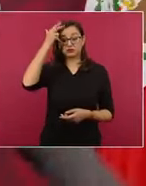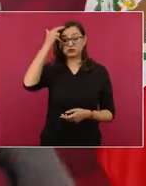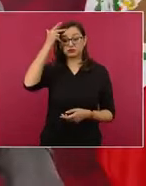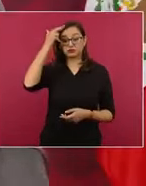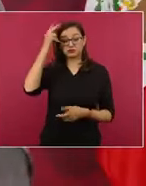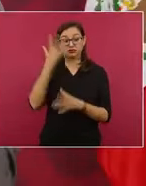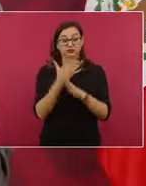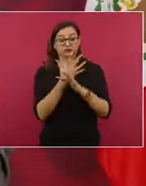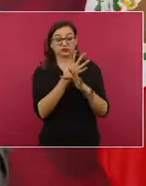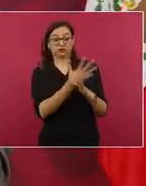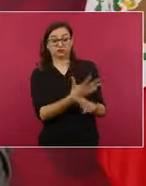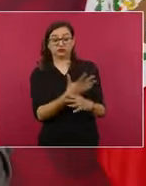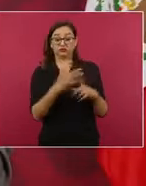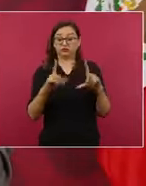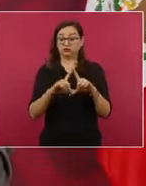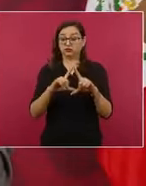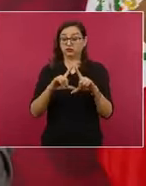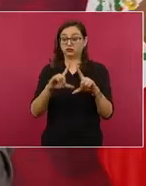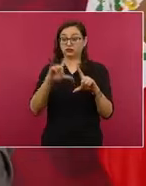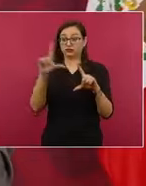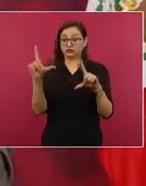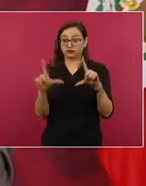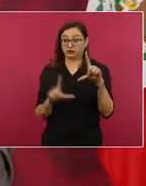territorio nacional